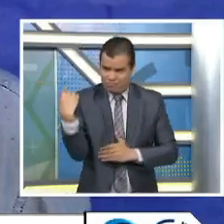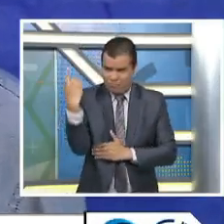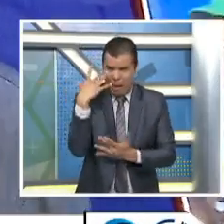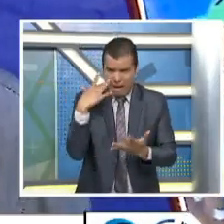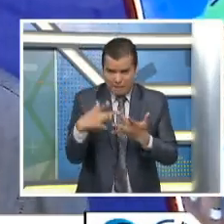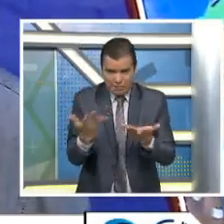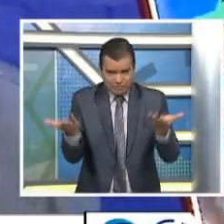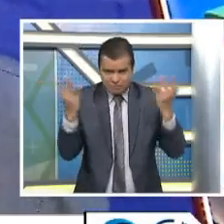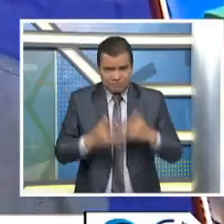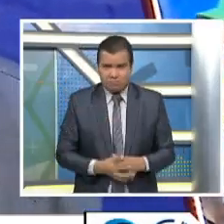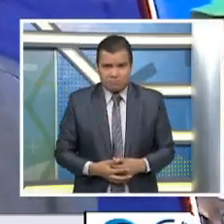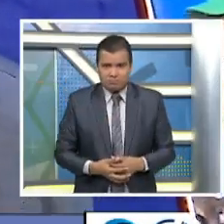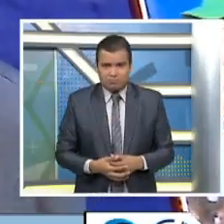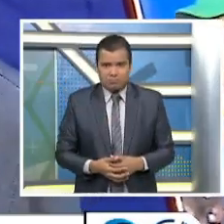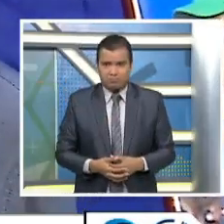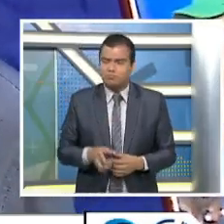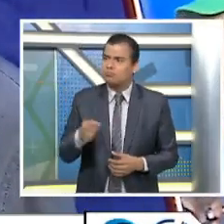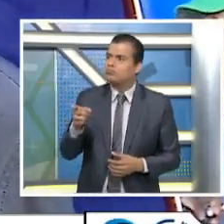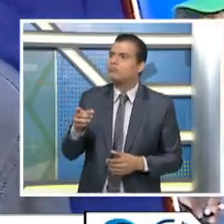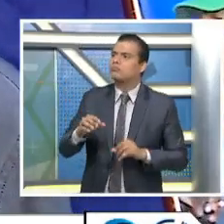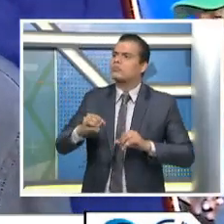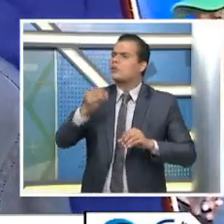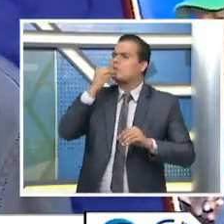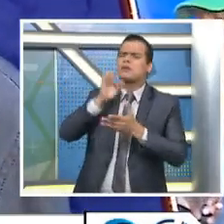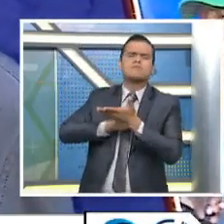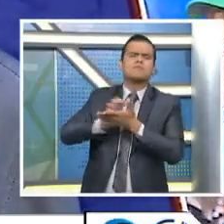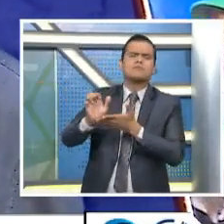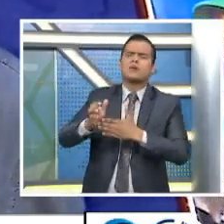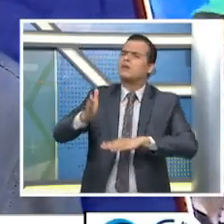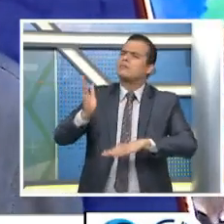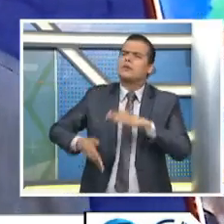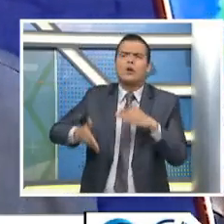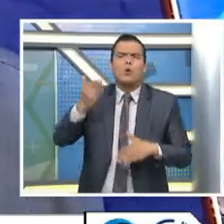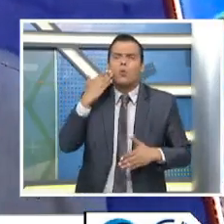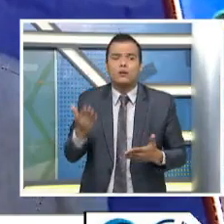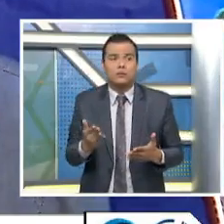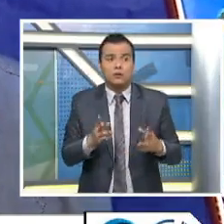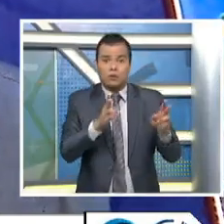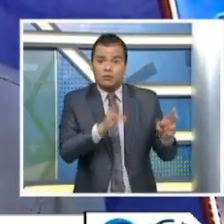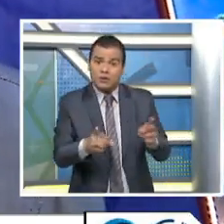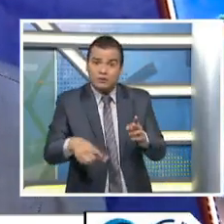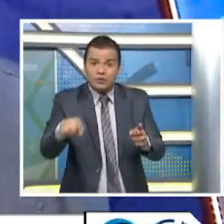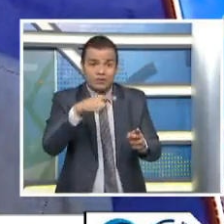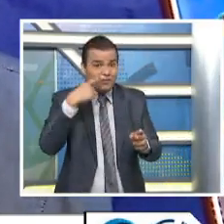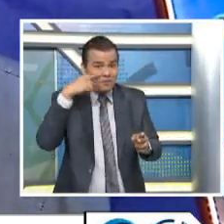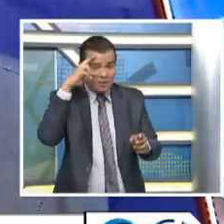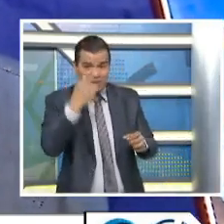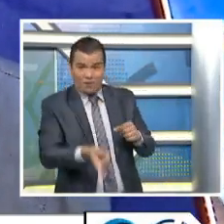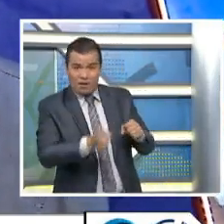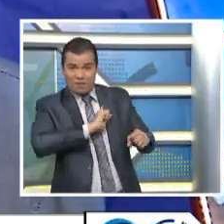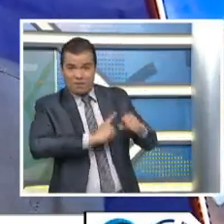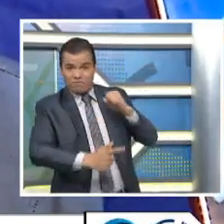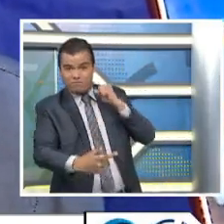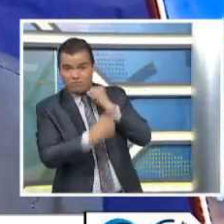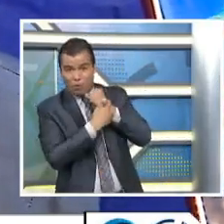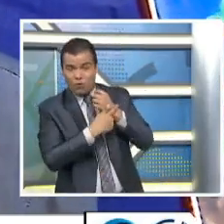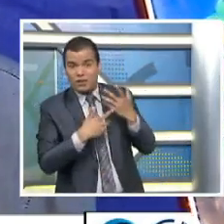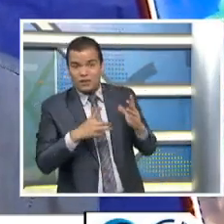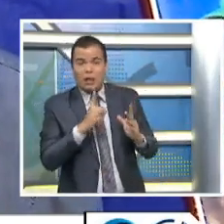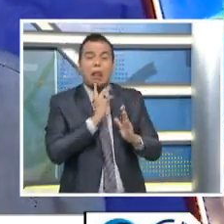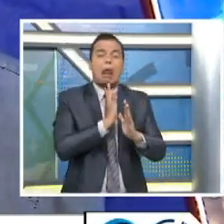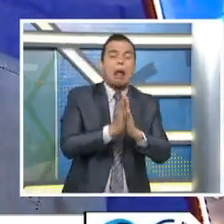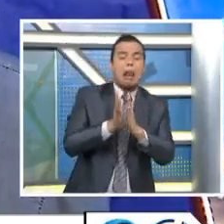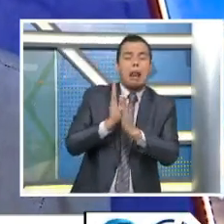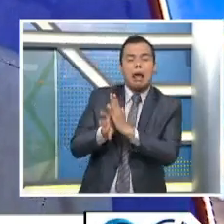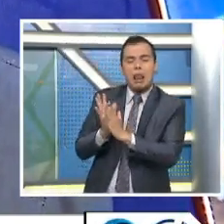política de calidad. ¿Hasta cuándo va a continuar usted con esta huelga? Hasta que quienes han adelantado toda una acción violenta desde la palabra y